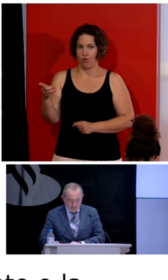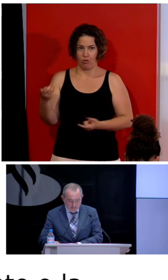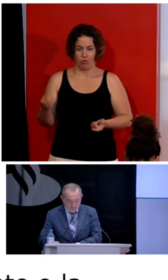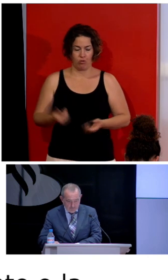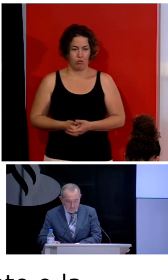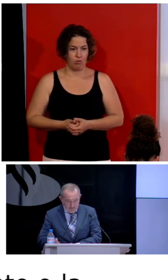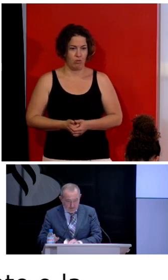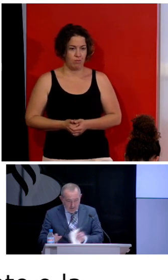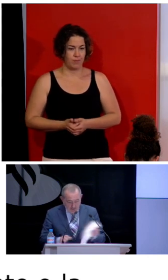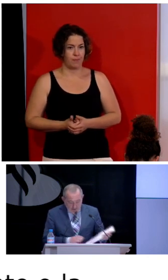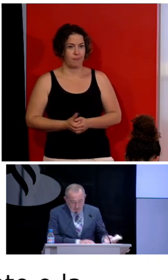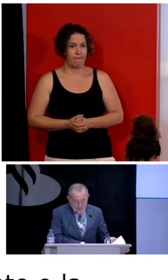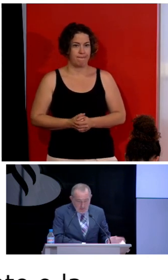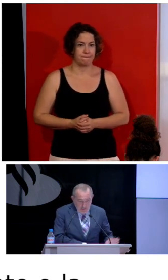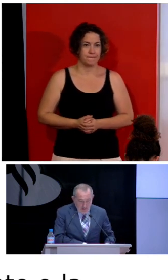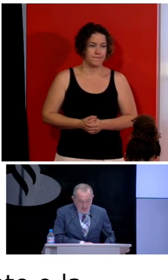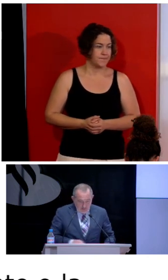convocante.